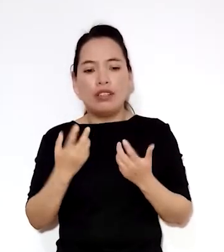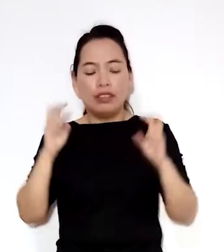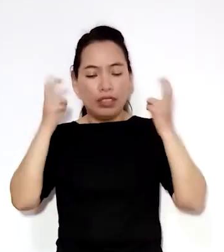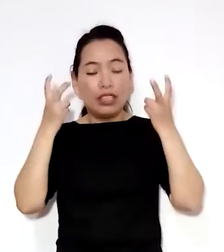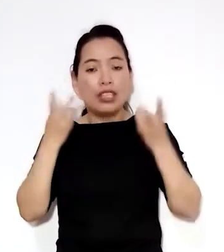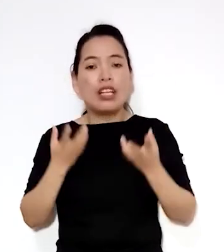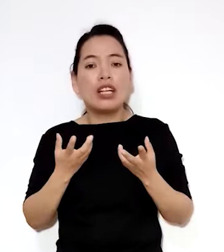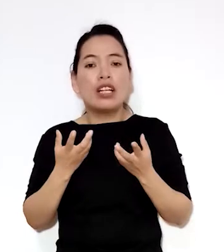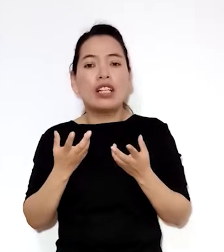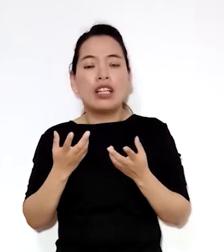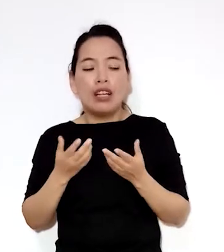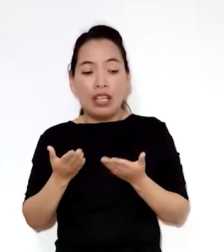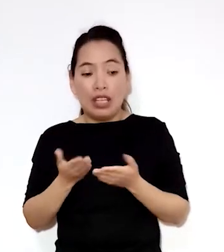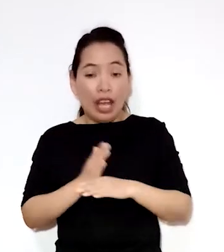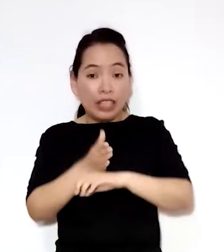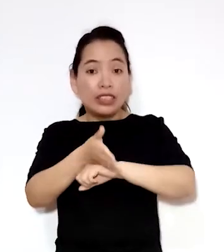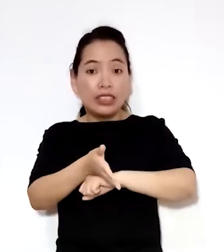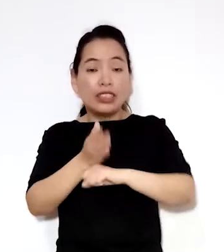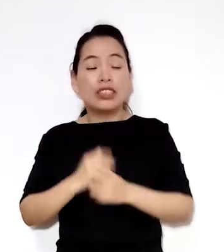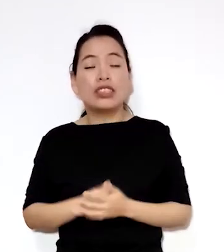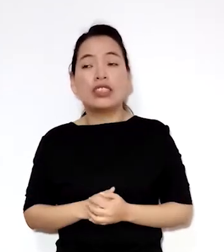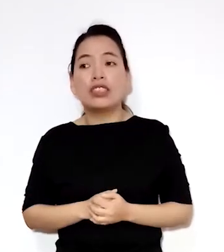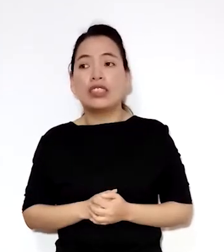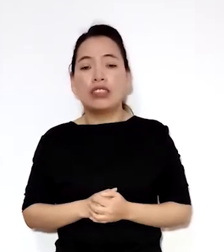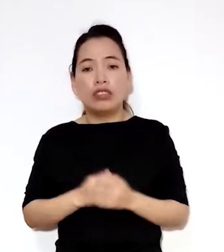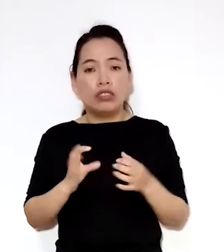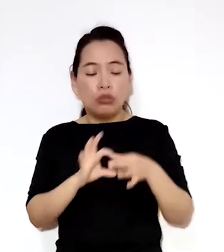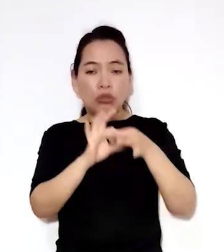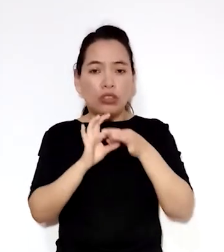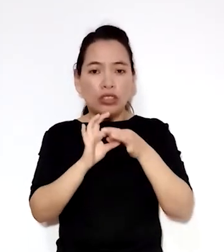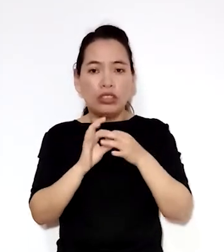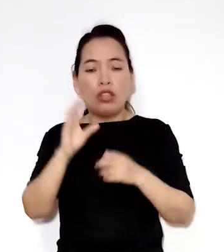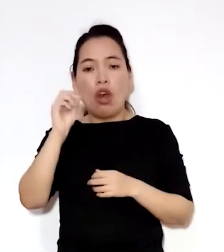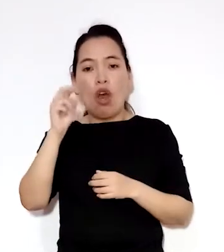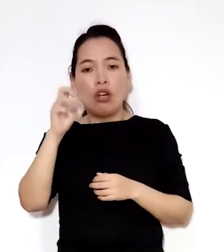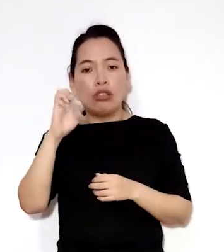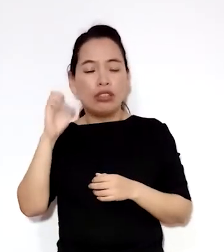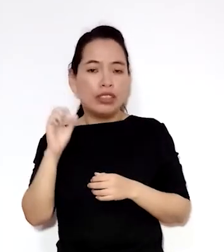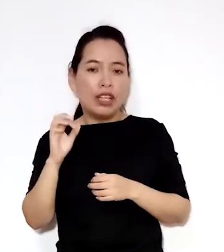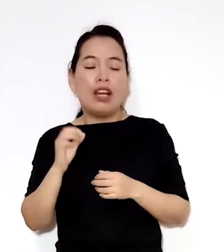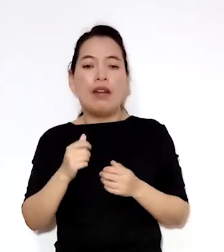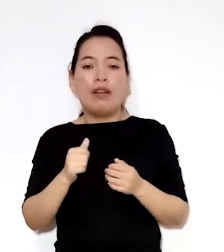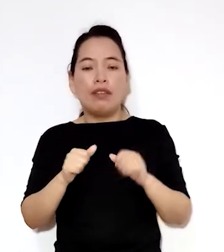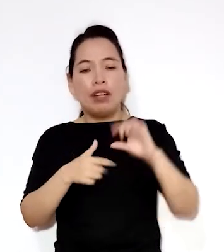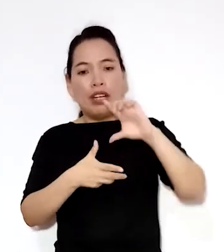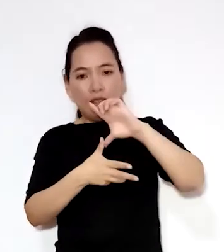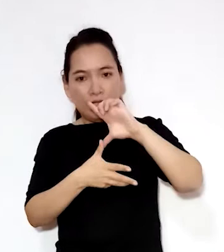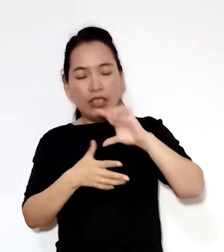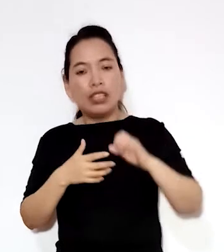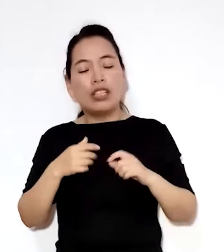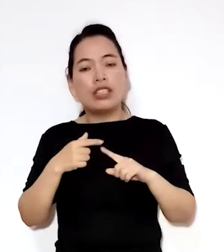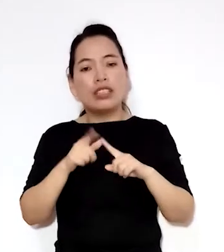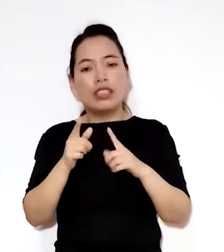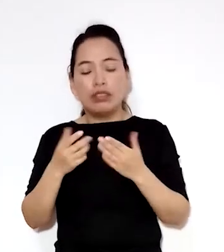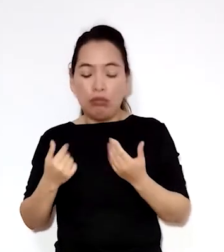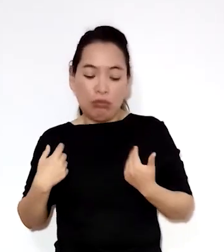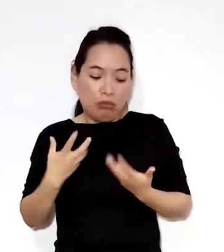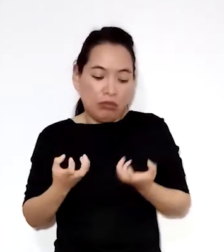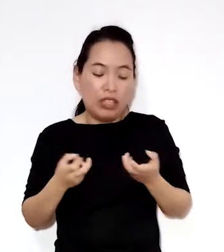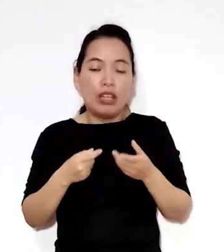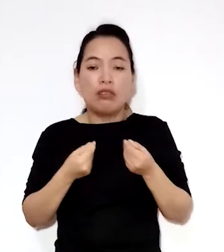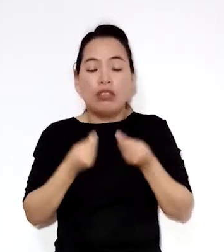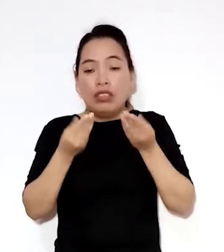de accesibilidad. Junto con la Fundación 11 para América Latina, estamos procurando el que